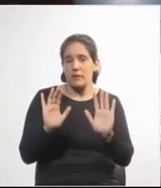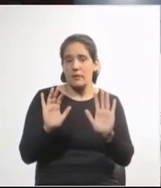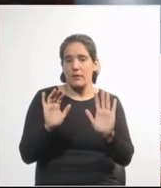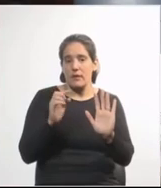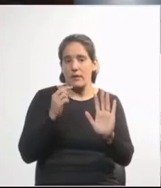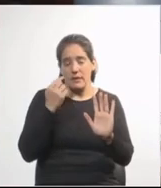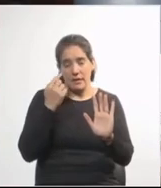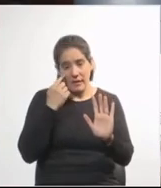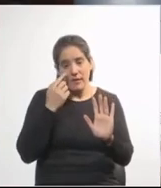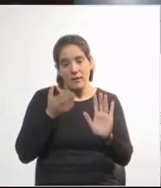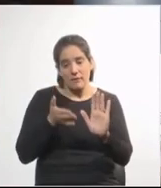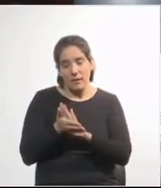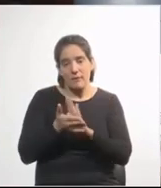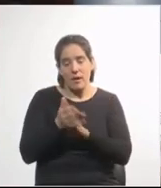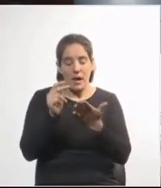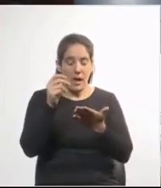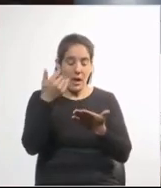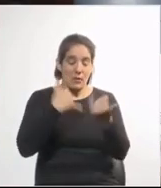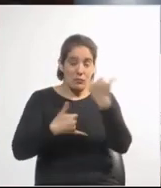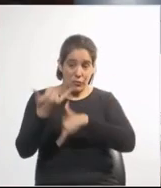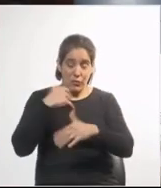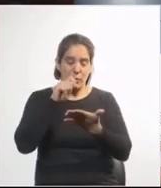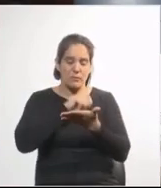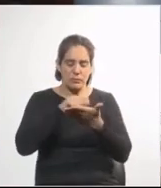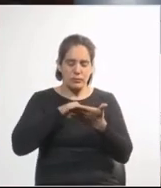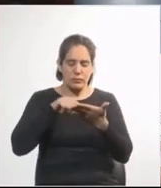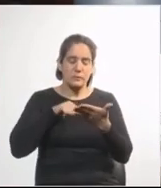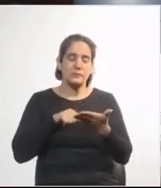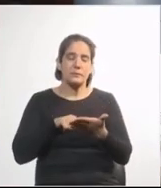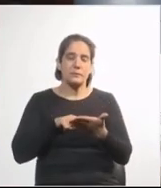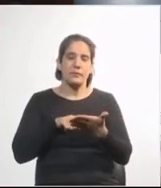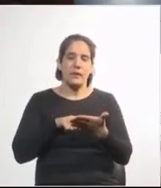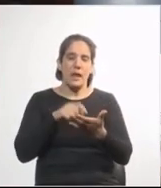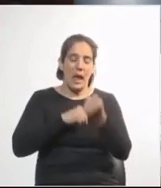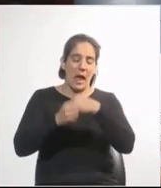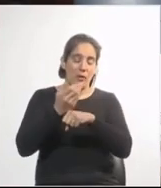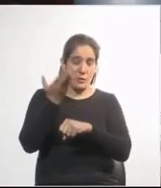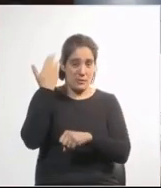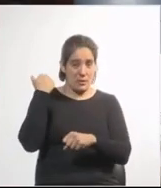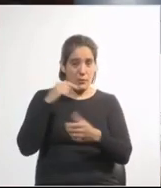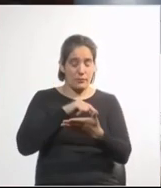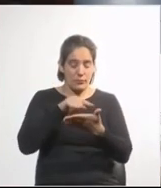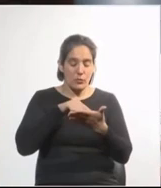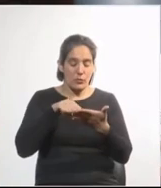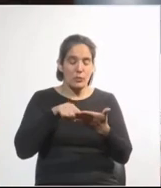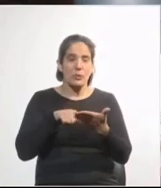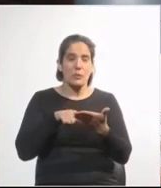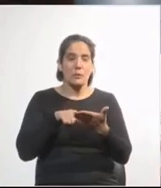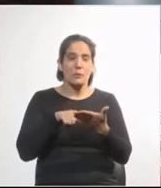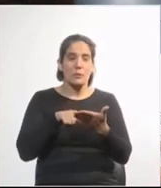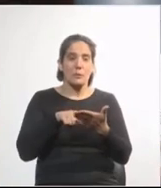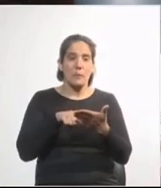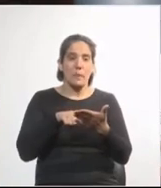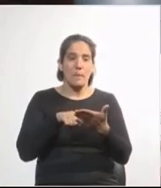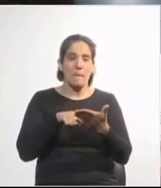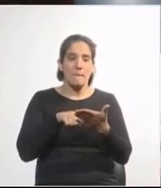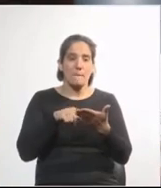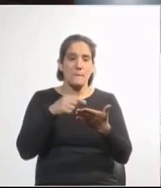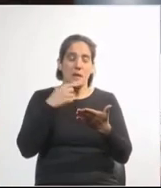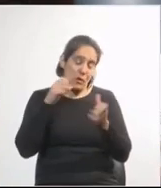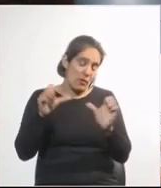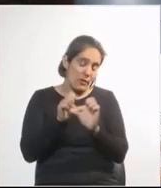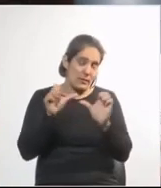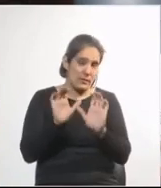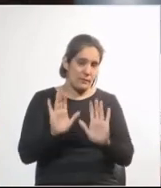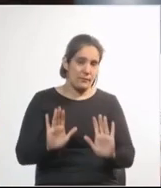haberse constatado en el informe recibido del ejercicio 2022 la subejecución de los